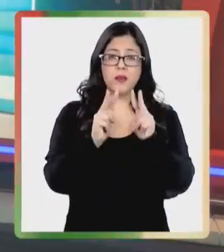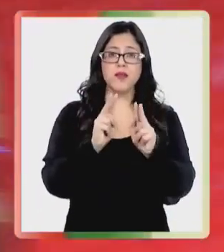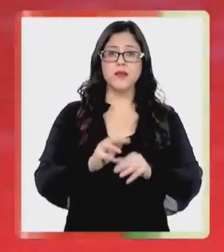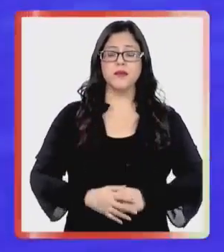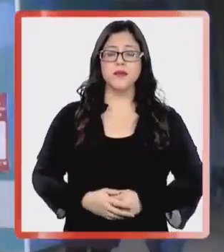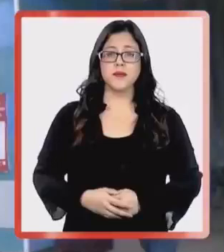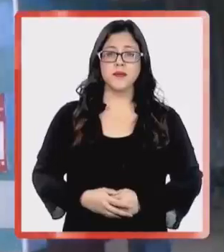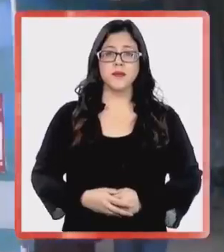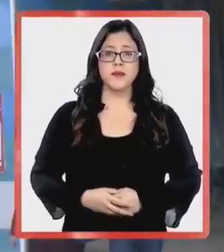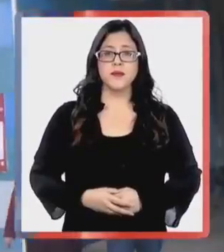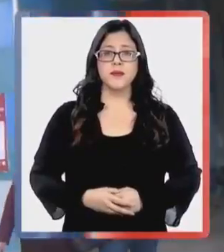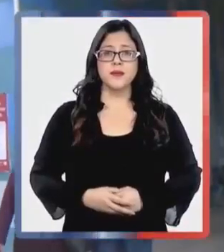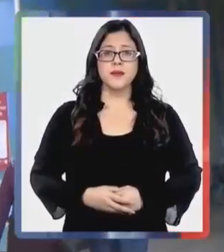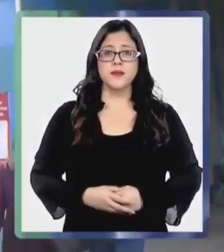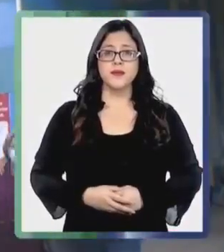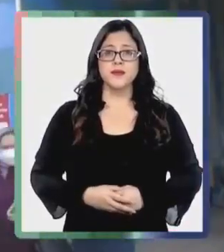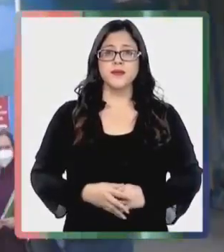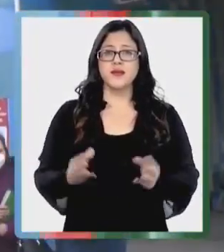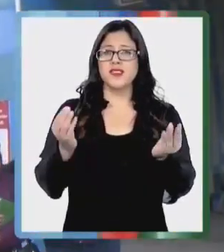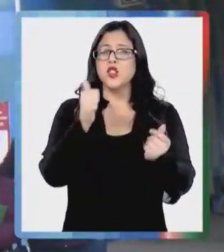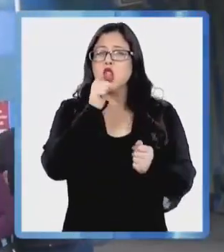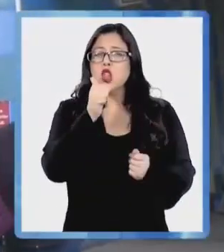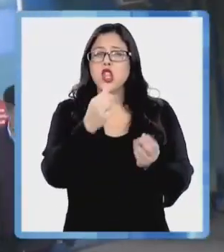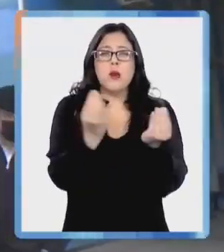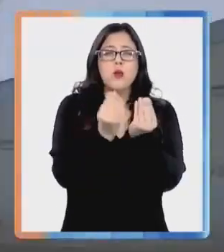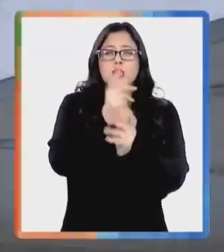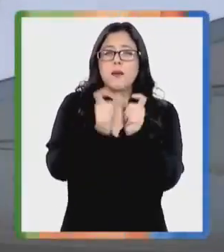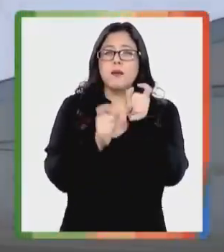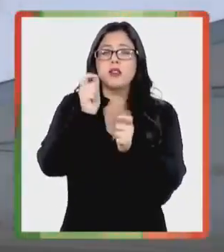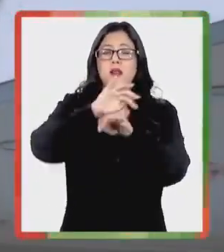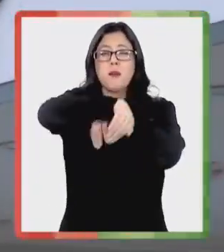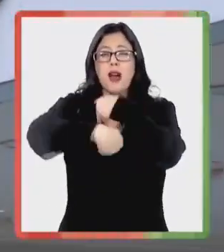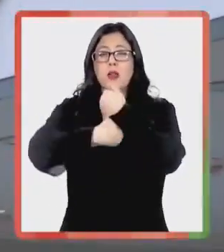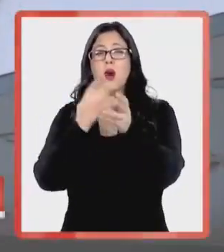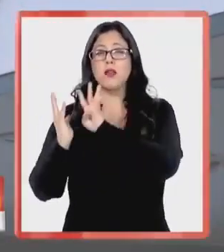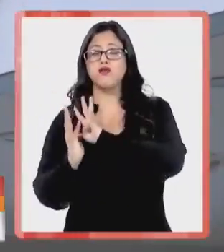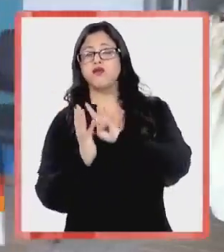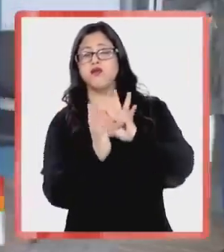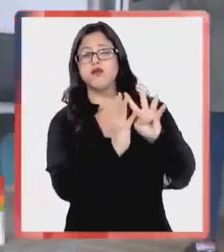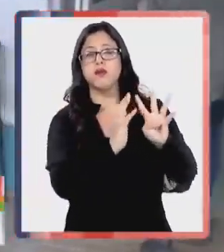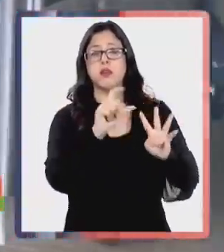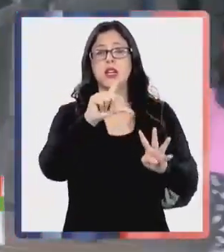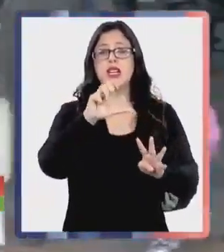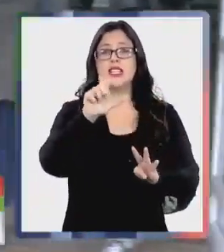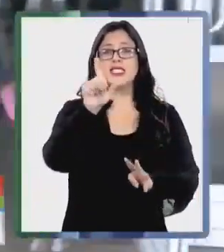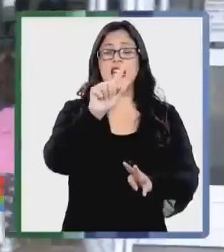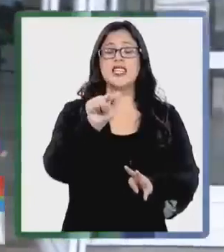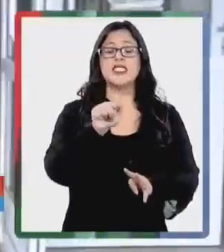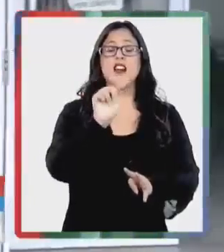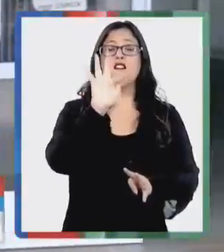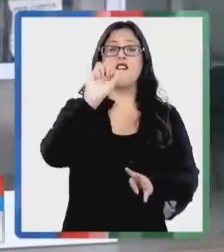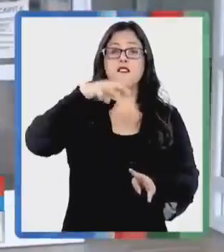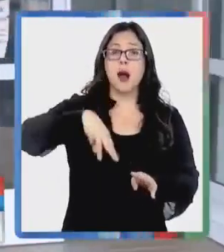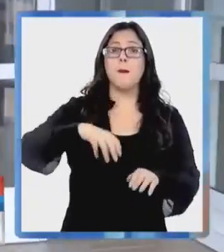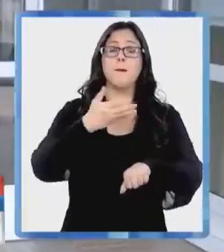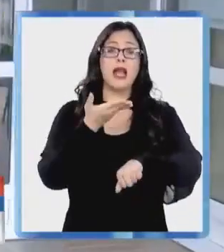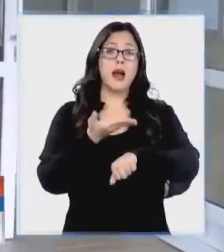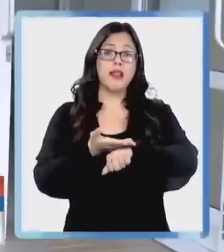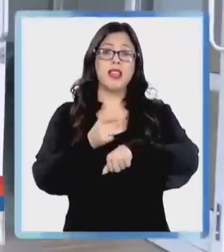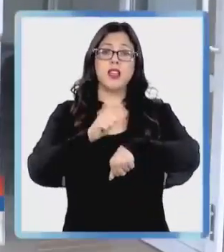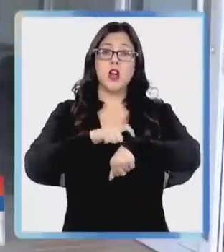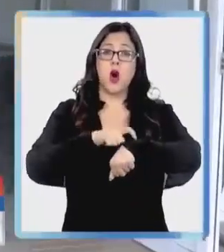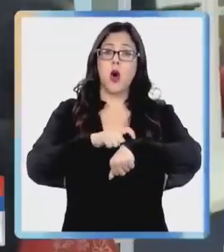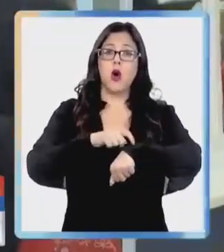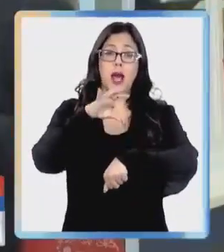nota. A diario son cientos de personas que llegan de madrugada hasta las puertas de los centros de salud familiar con la intención de conseguir una hora de